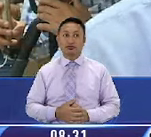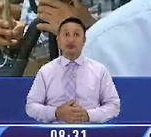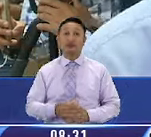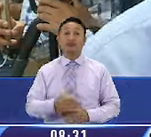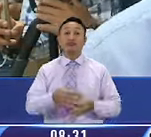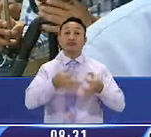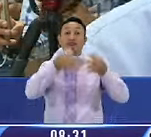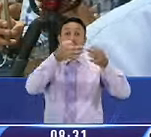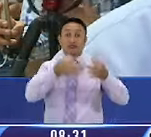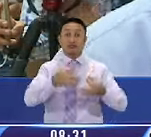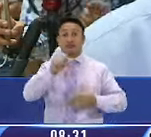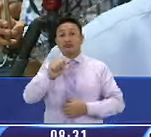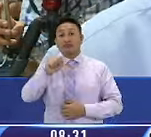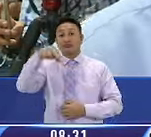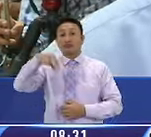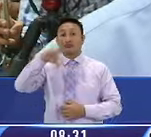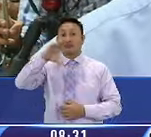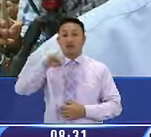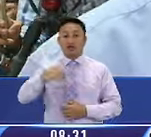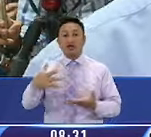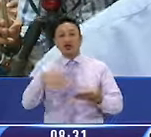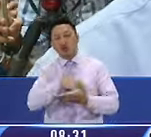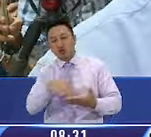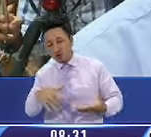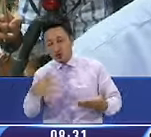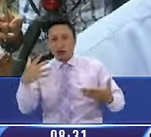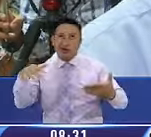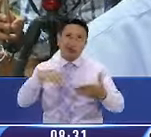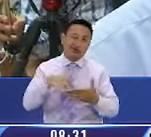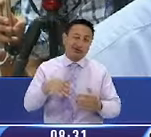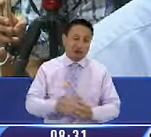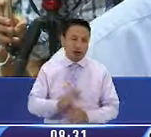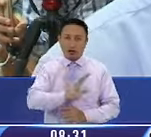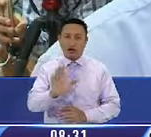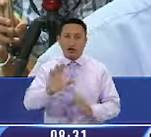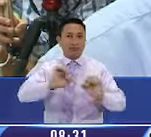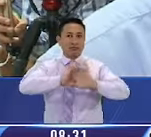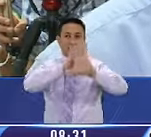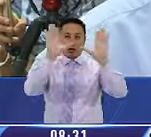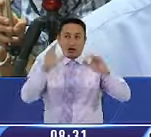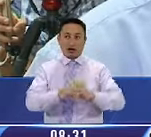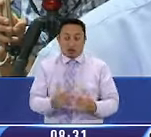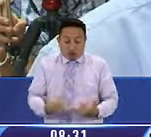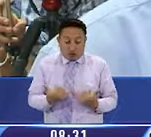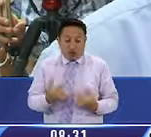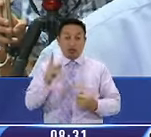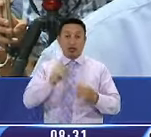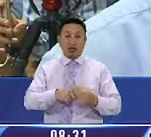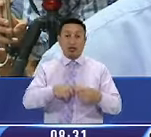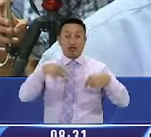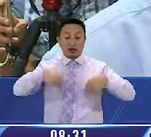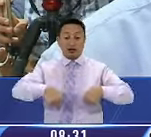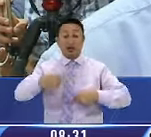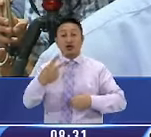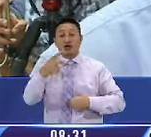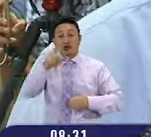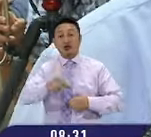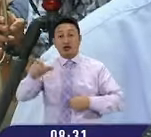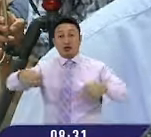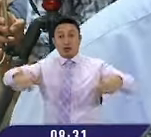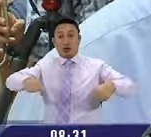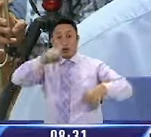y que quede claro, ya no ambigüedades, ya no malas interpretaciones, queda claro. Desde ahora en Quito estará prohibido que dos personas en